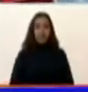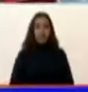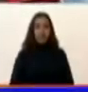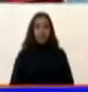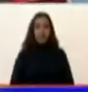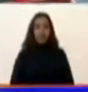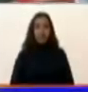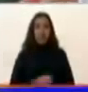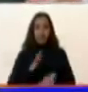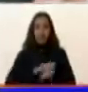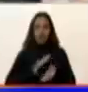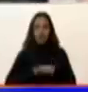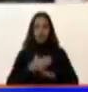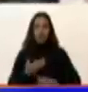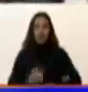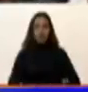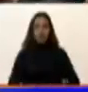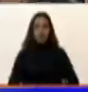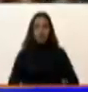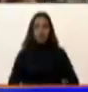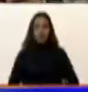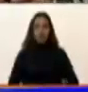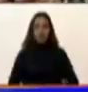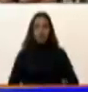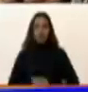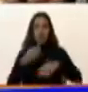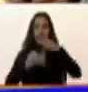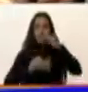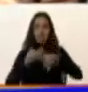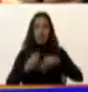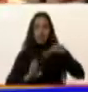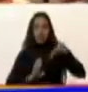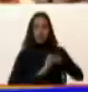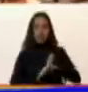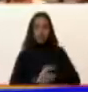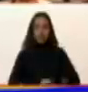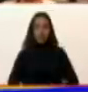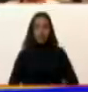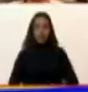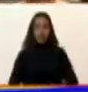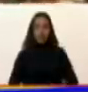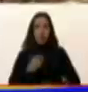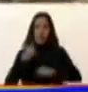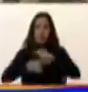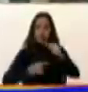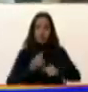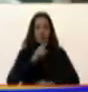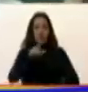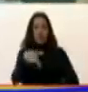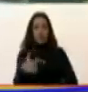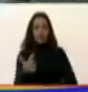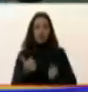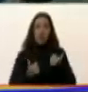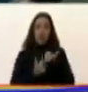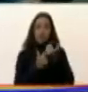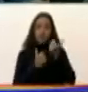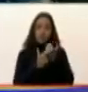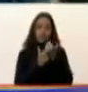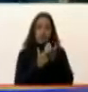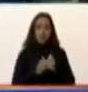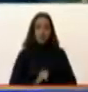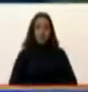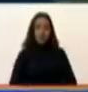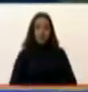Porque precisamente de hablar de eso, la consecuencia sería una solidaridad